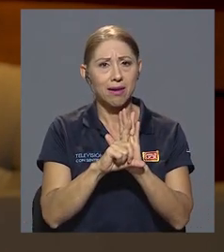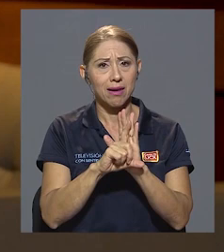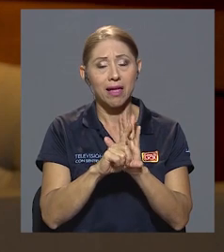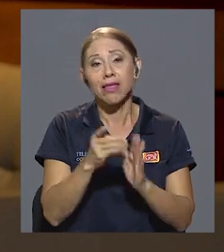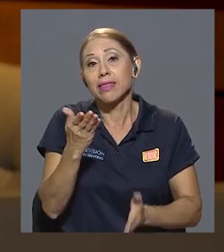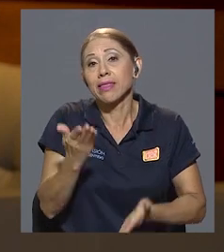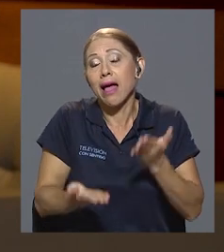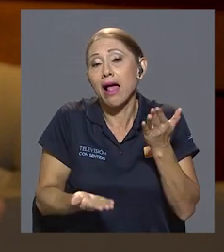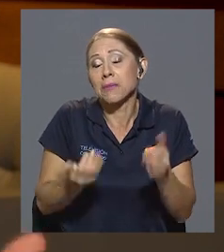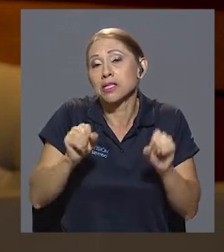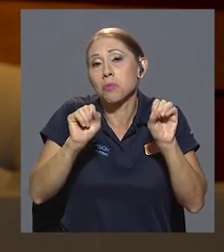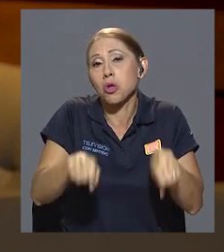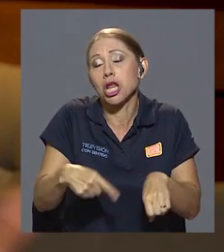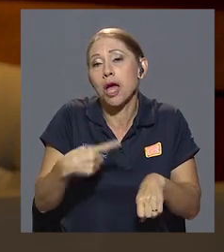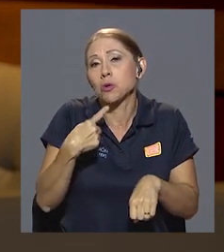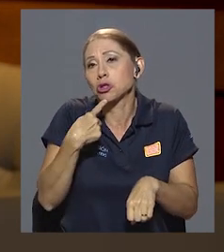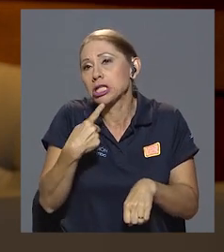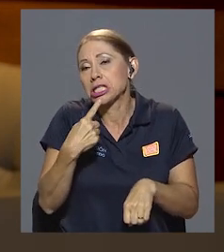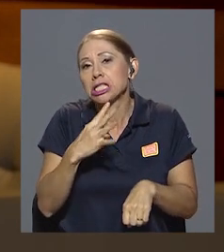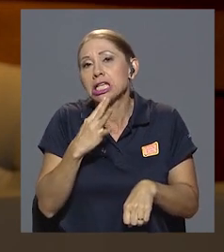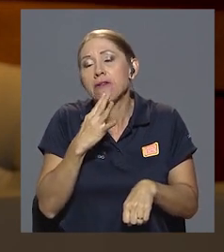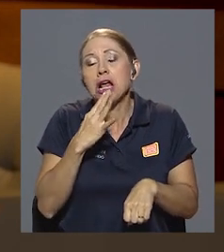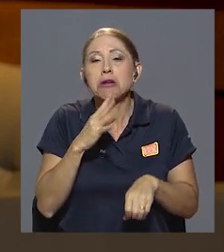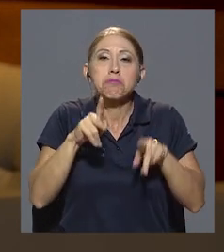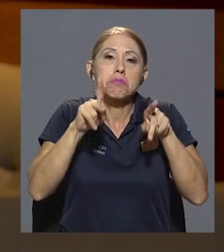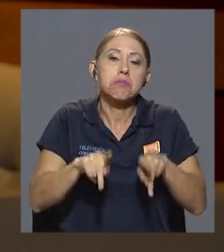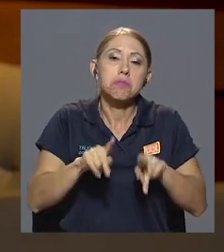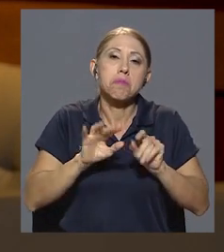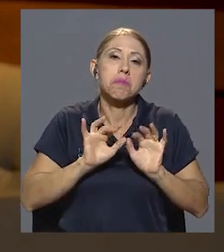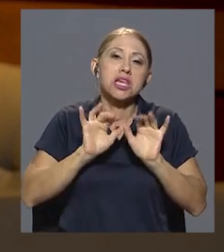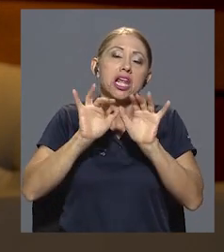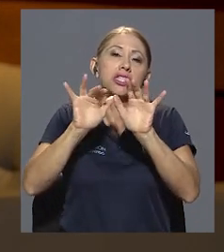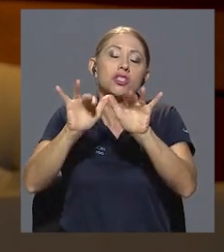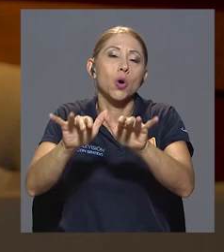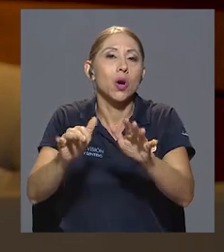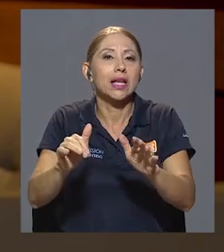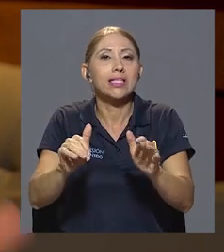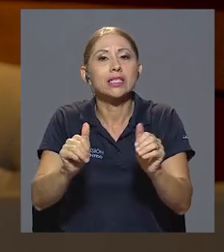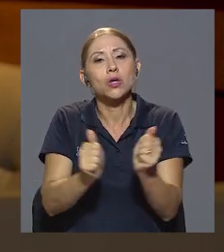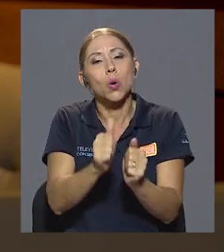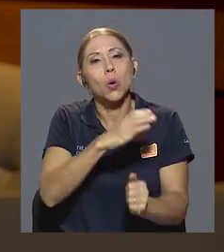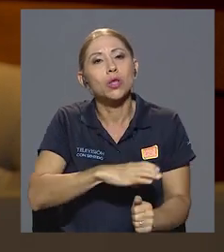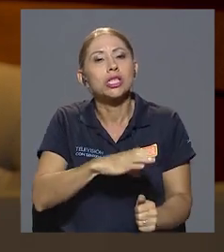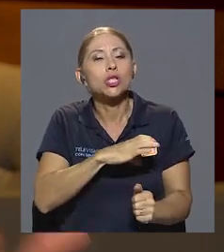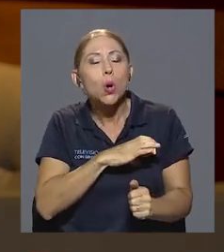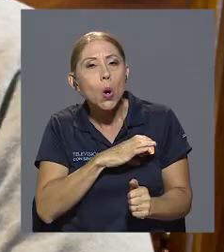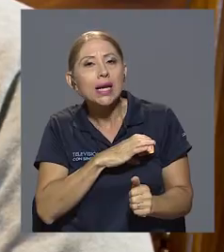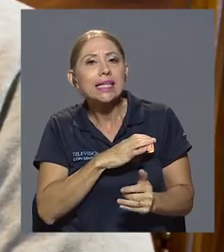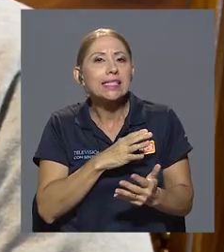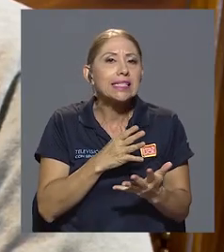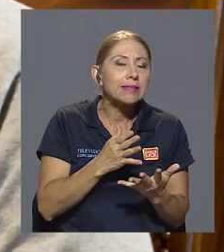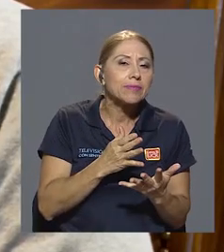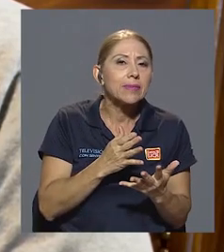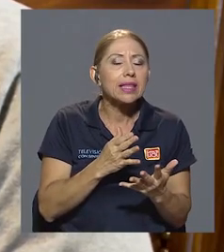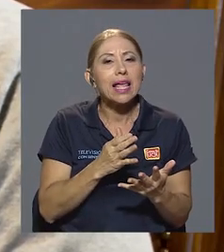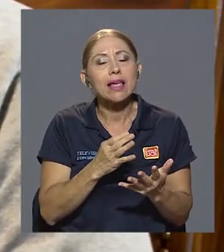hablar de migraciones en condiciones de irregularidad puesto que hay